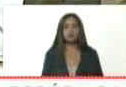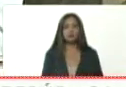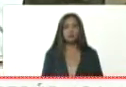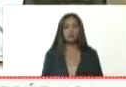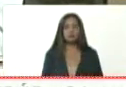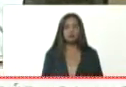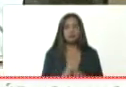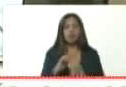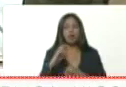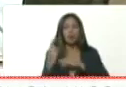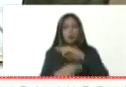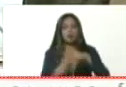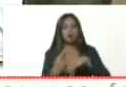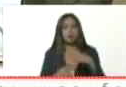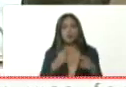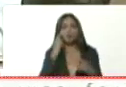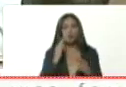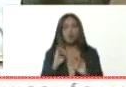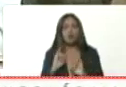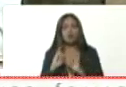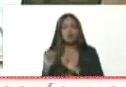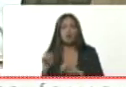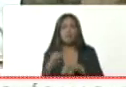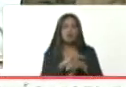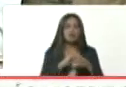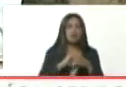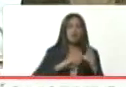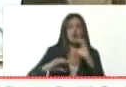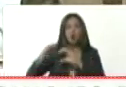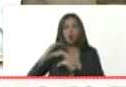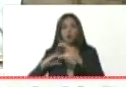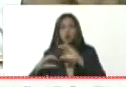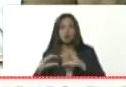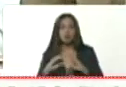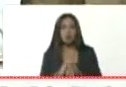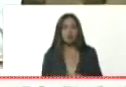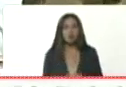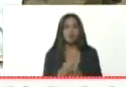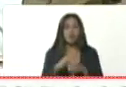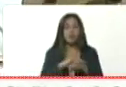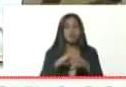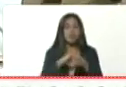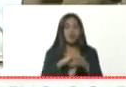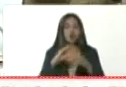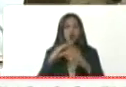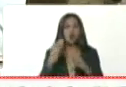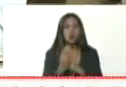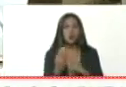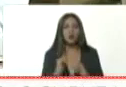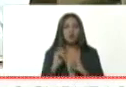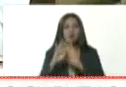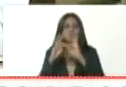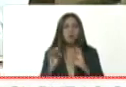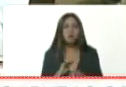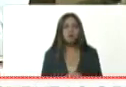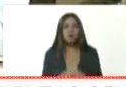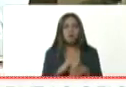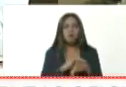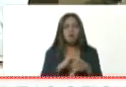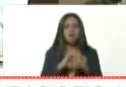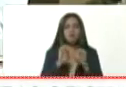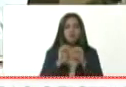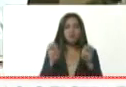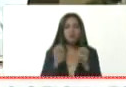revolución bolivariana desde el ministerio de comunicación desde el ministerio de cultura y desde el ministerio de educación